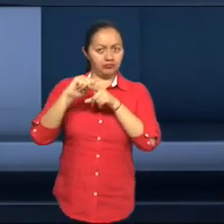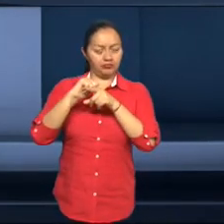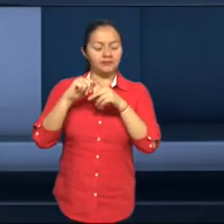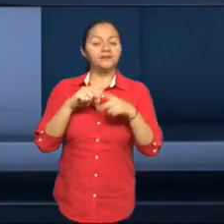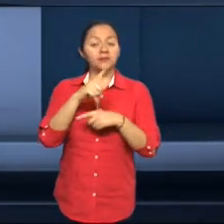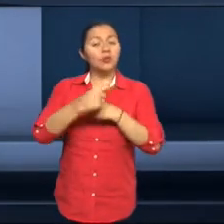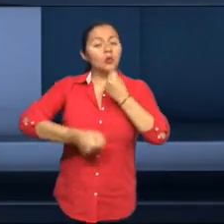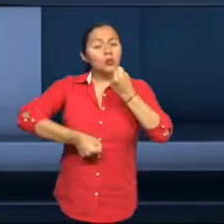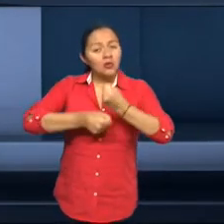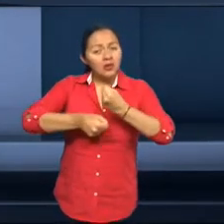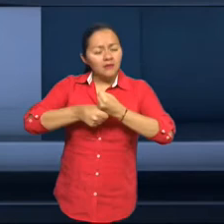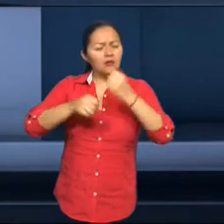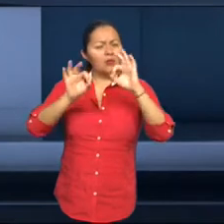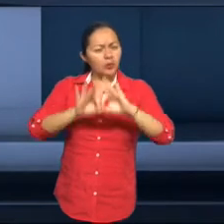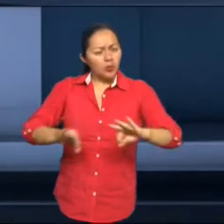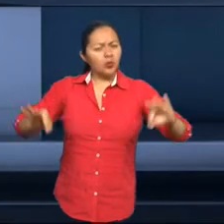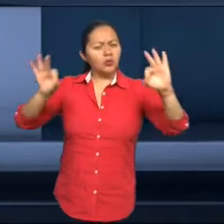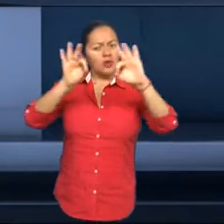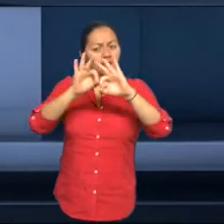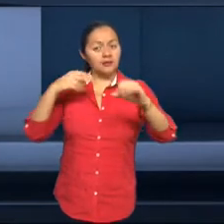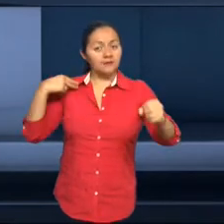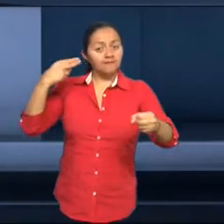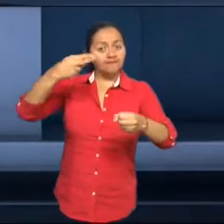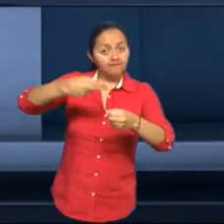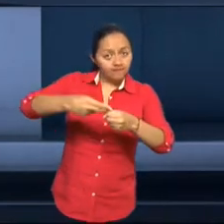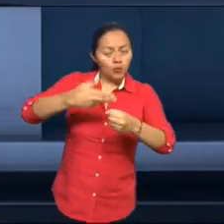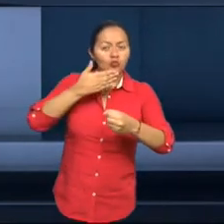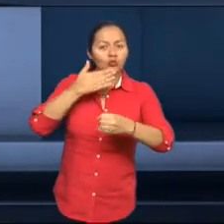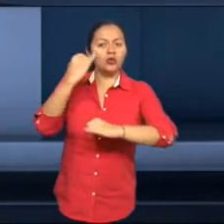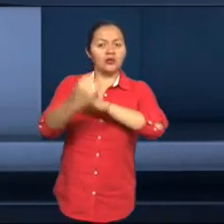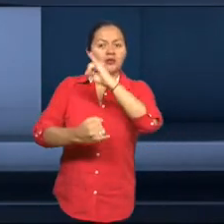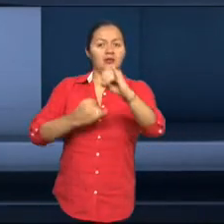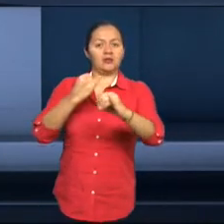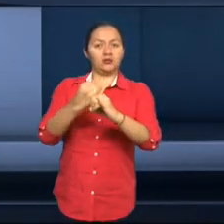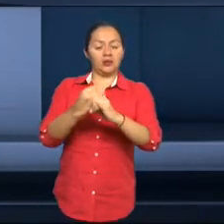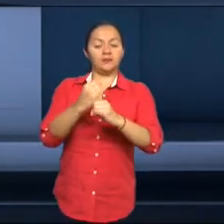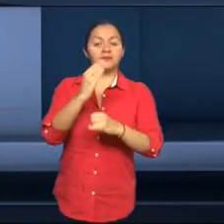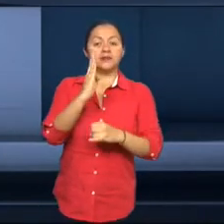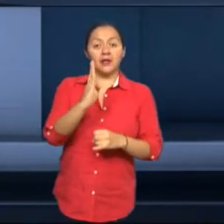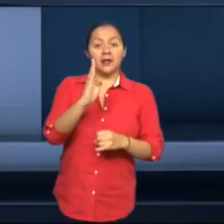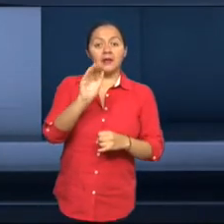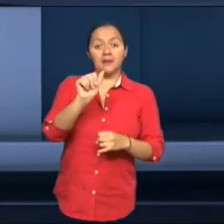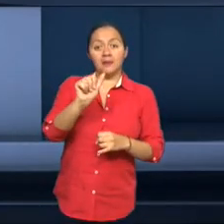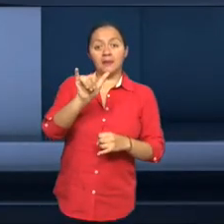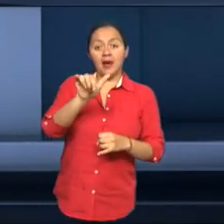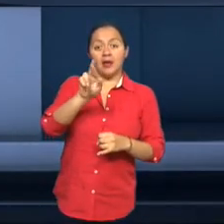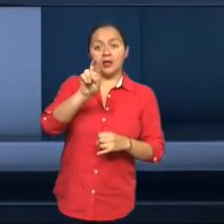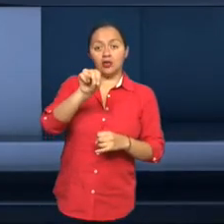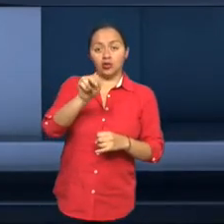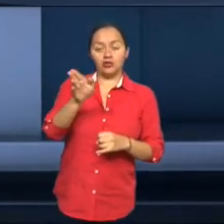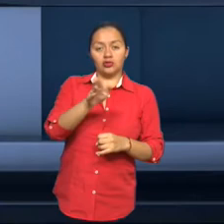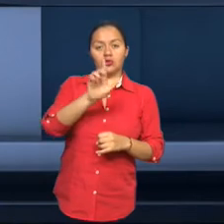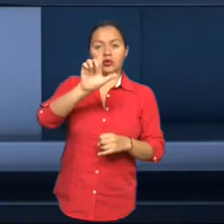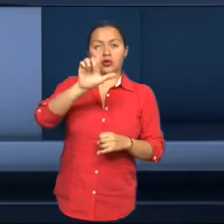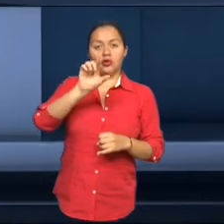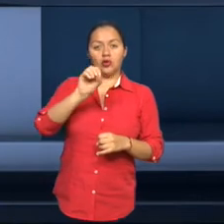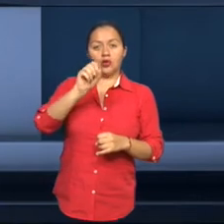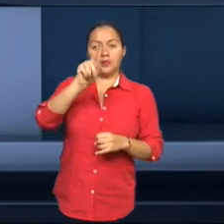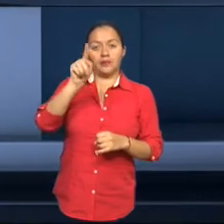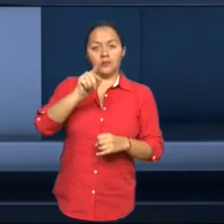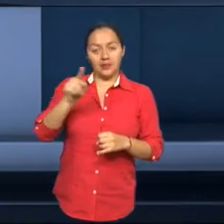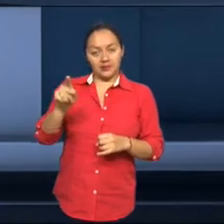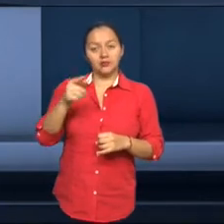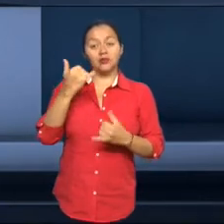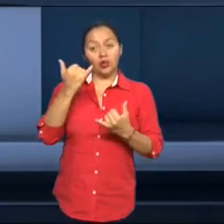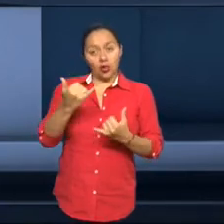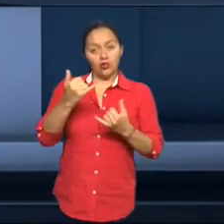trabajo es importante para nuestra participación a nivel internacional. Byron López, el presidente del Comité Paralímpico, nos acompaña en Construyendo Igualdad